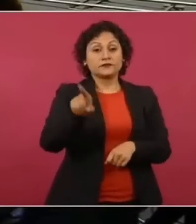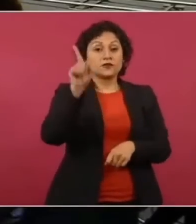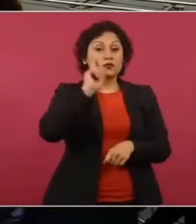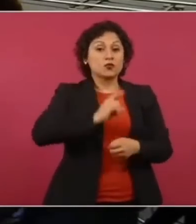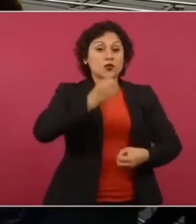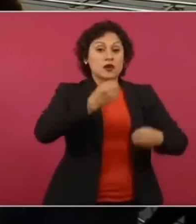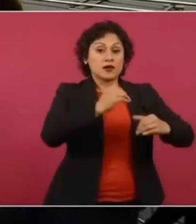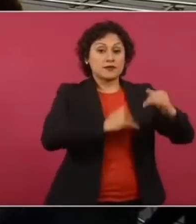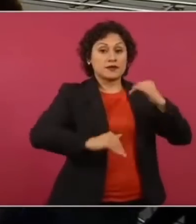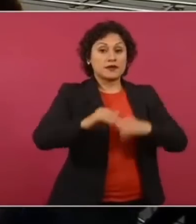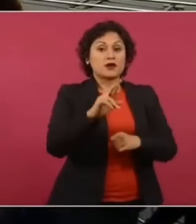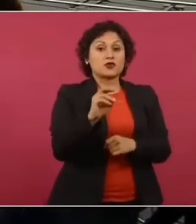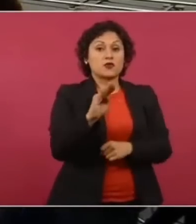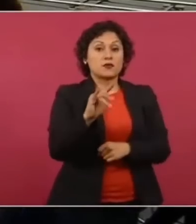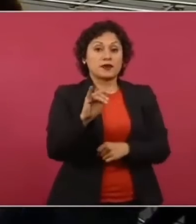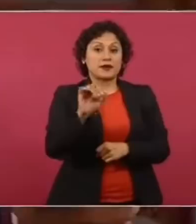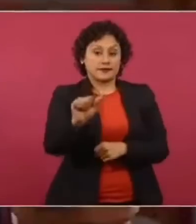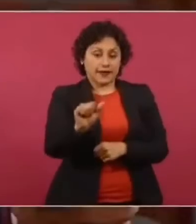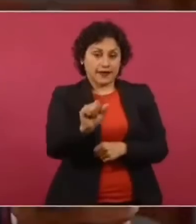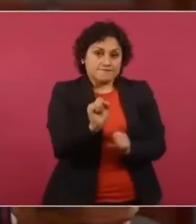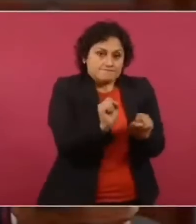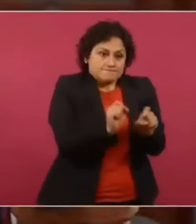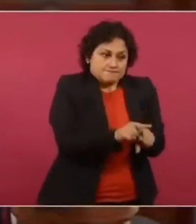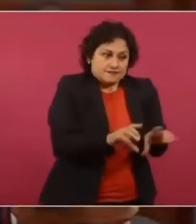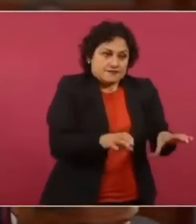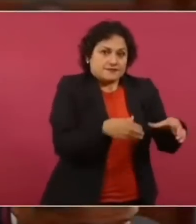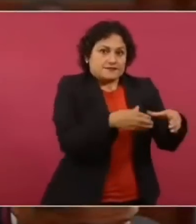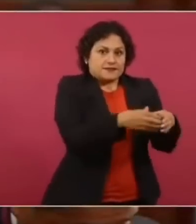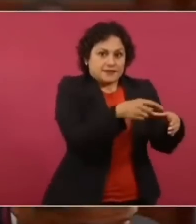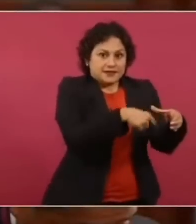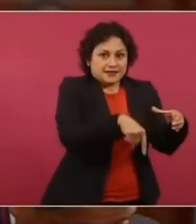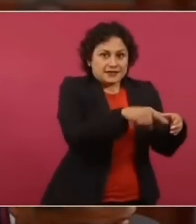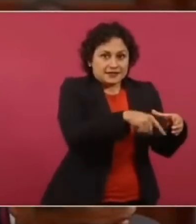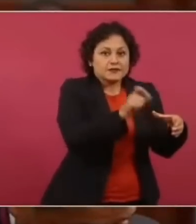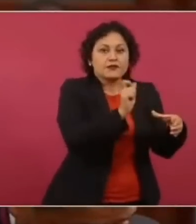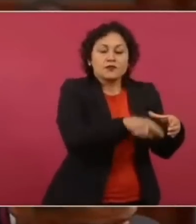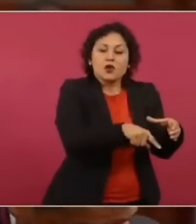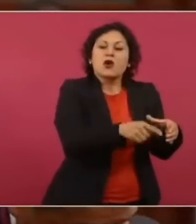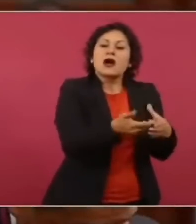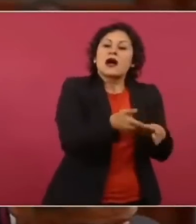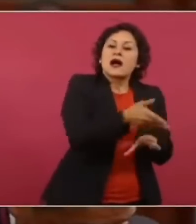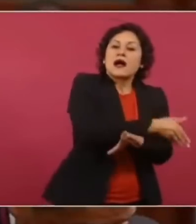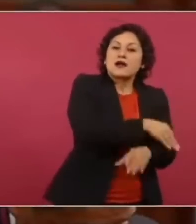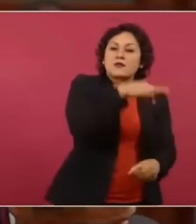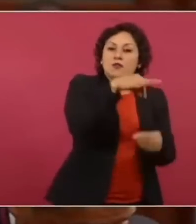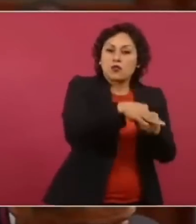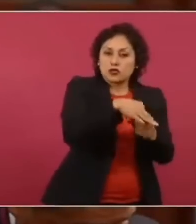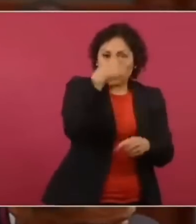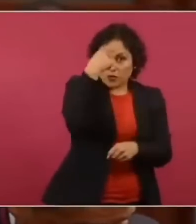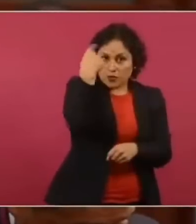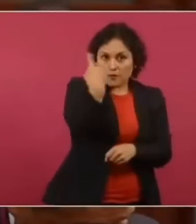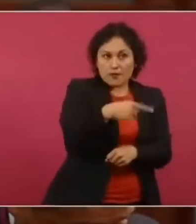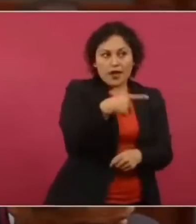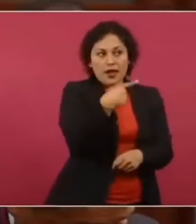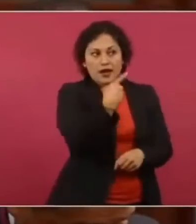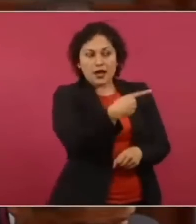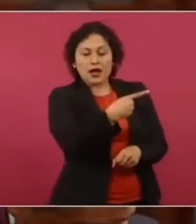García González fue el que votó por descongelar las cuentas de Genaro García Luna